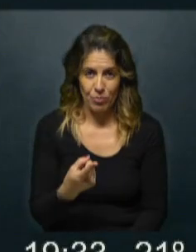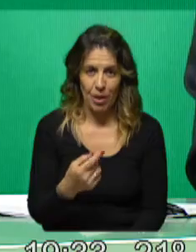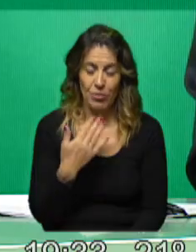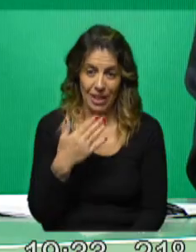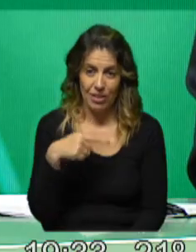y seguimos haciendo